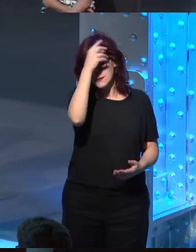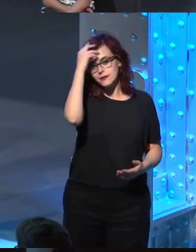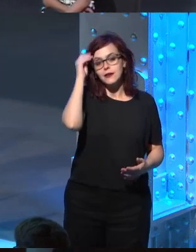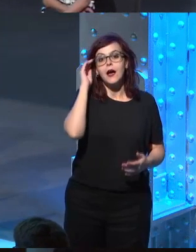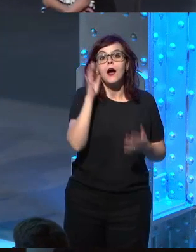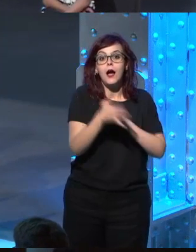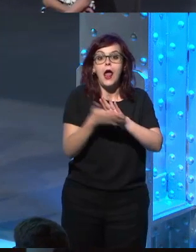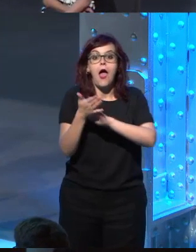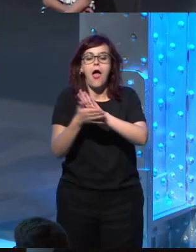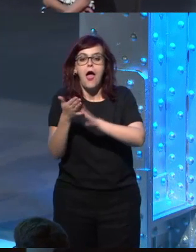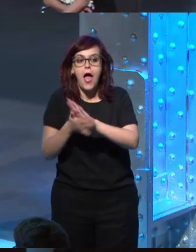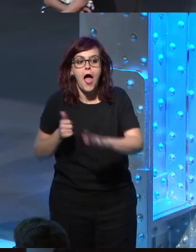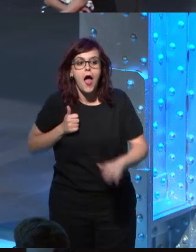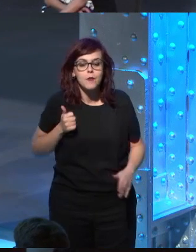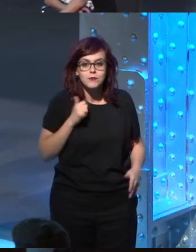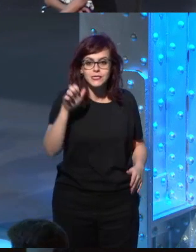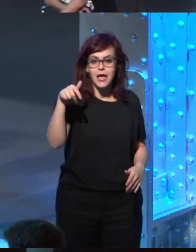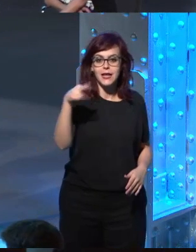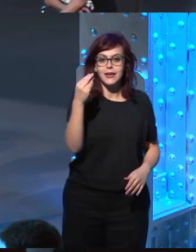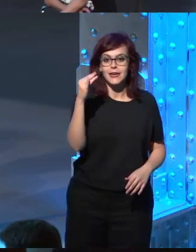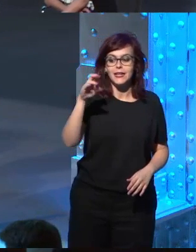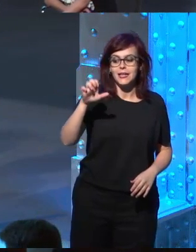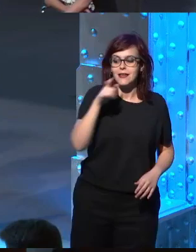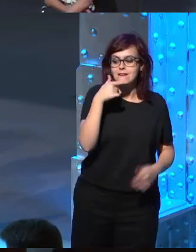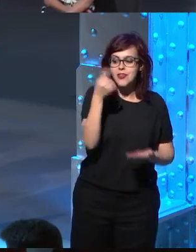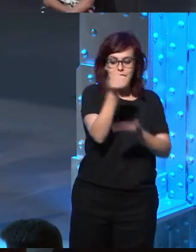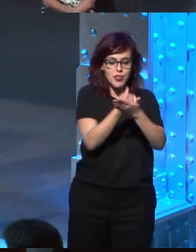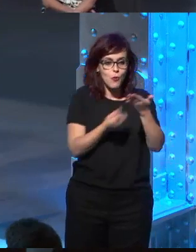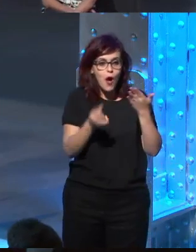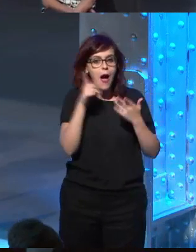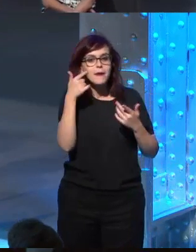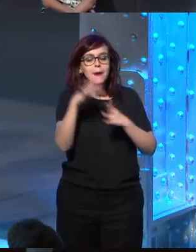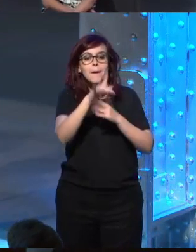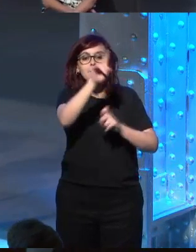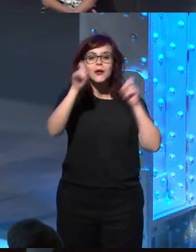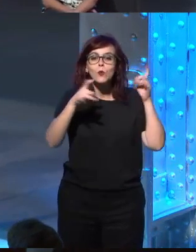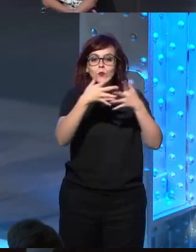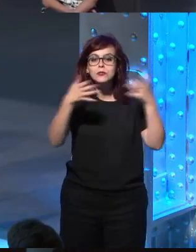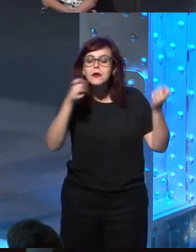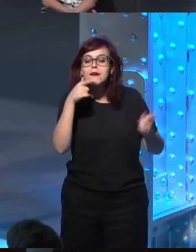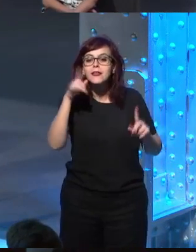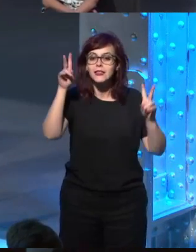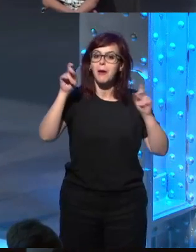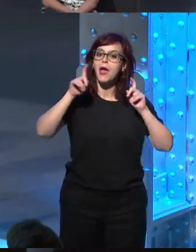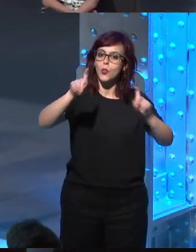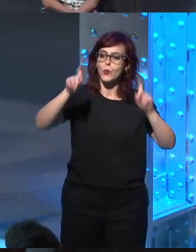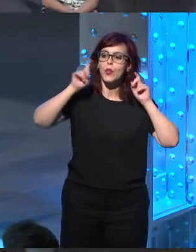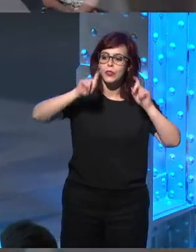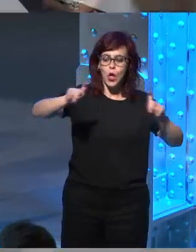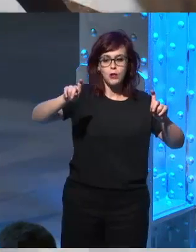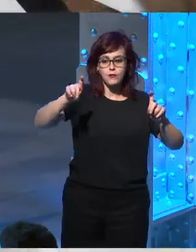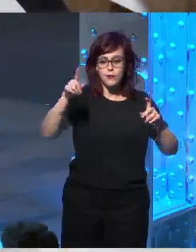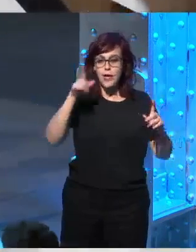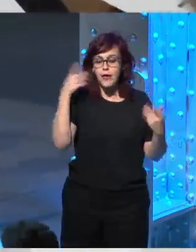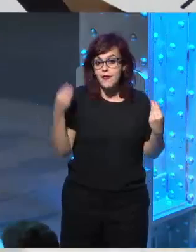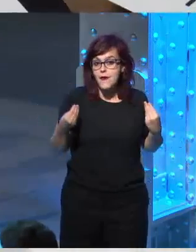a ir mientras tanto viendo cómo dibuja Enrique. Y me gustaría haceros esta pregunta, porque antes habéis hablado de educación y no me gustaría que se nos escapara el Vida en